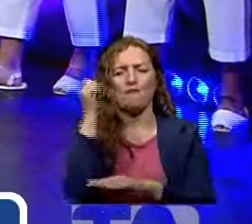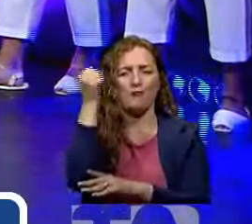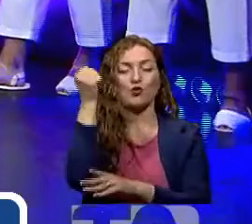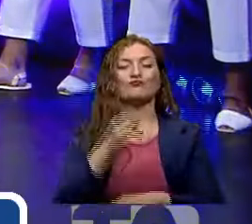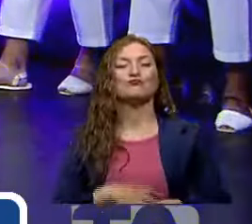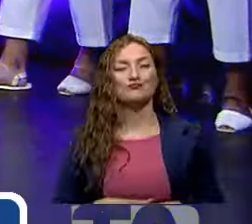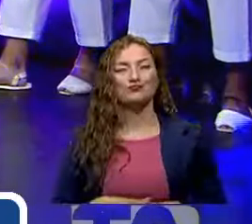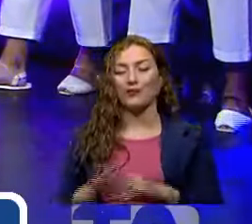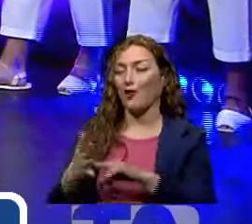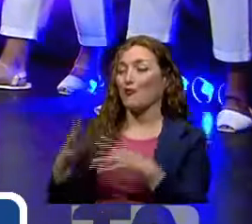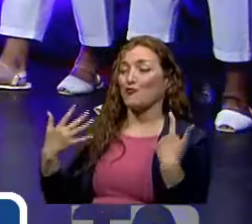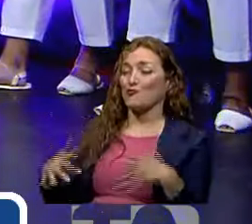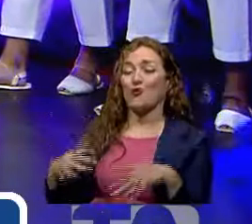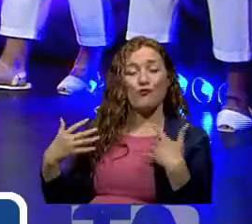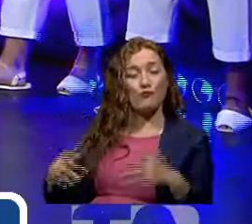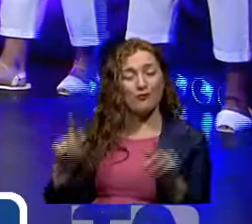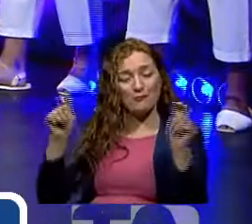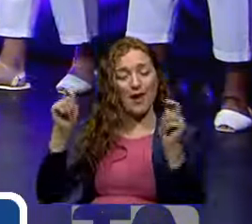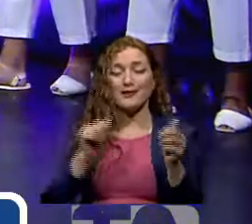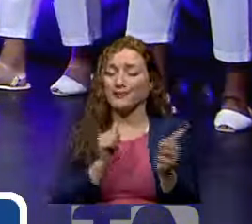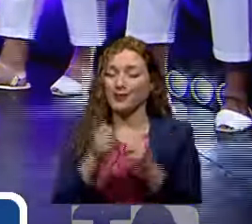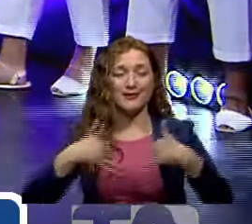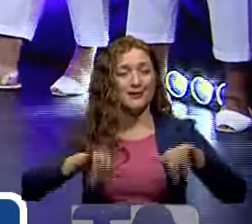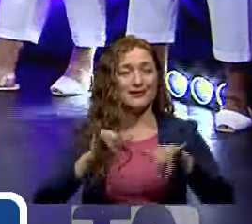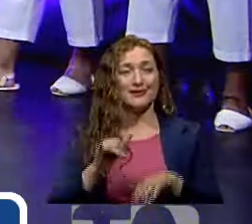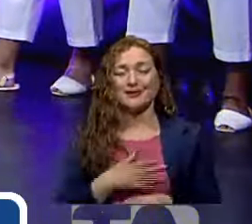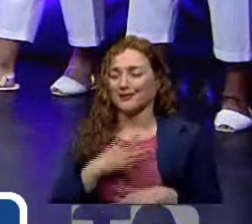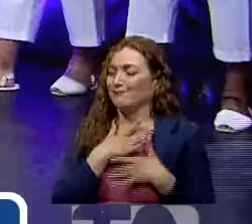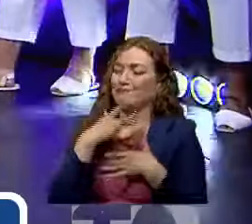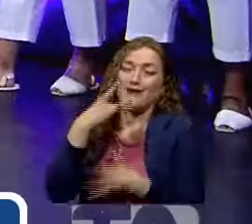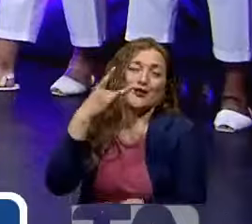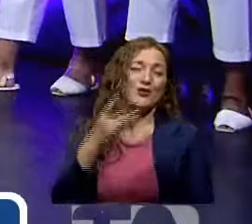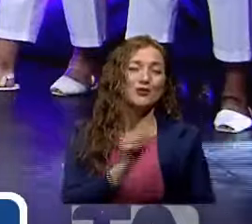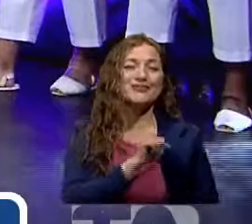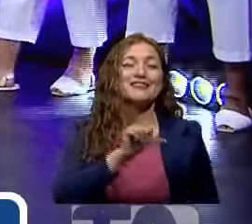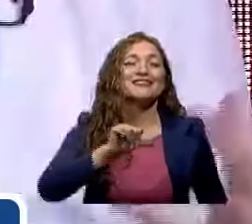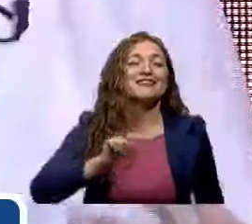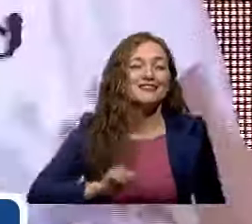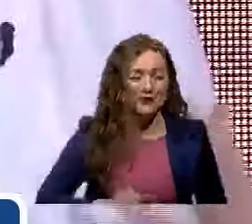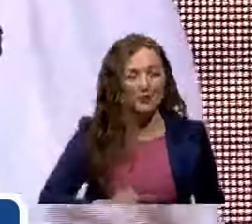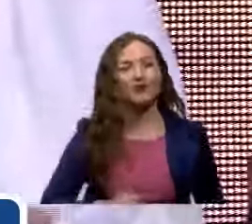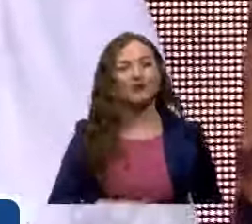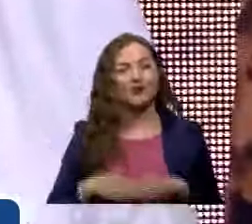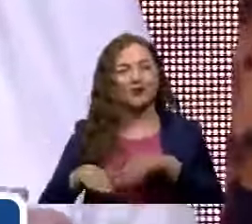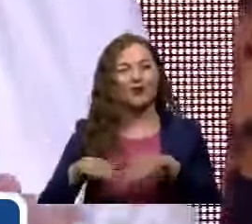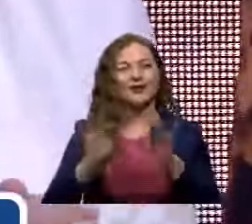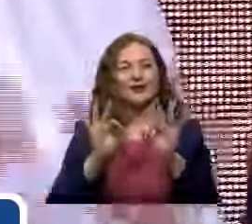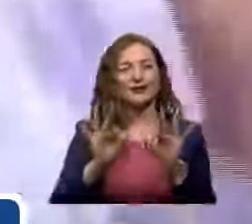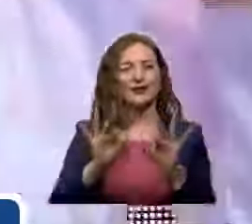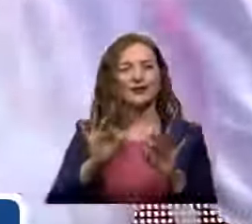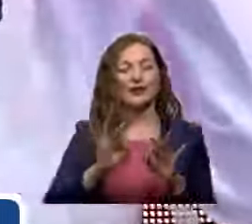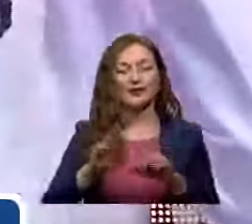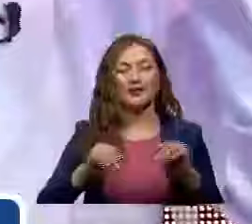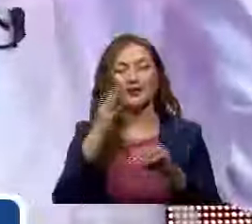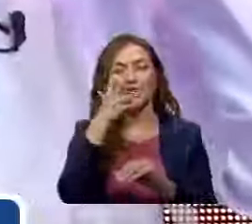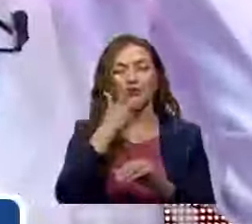O del sea, 9 al 11 la feria de agosto, se pasa después de la fiesta. Tal cual, me tenemos encanta, los shows de feria. Me también. Encanta la actitud que tiene Antonio Ante, que tiene Atuntaqui, esta tierra maravillosa, que por